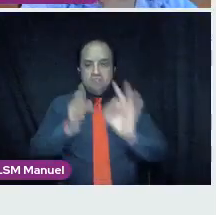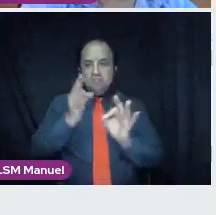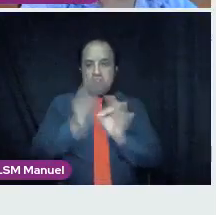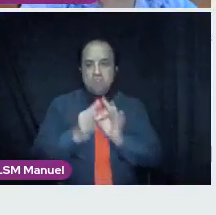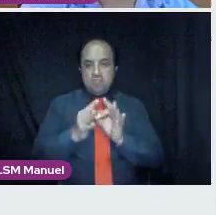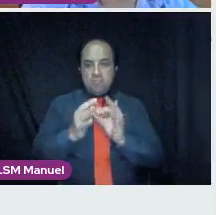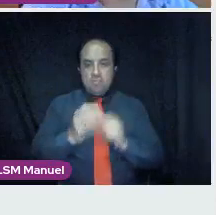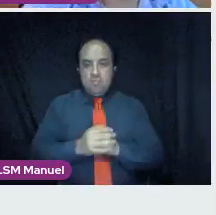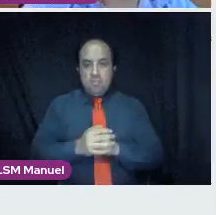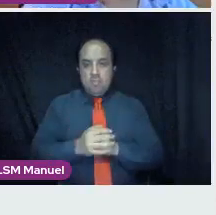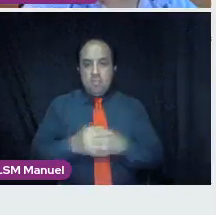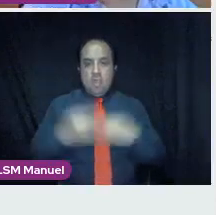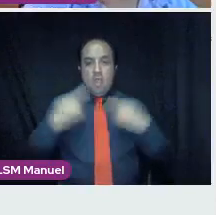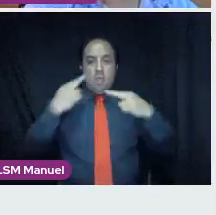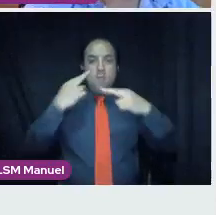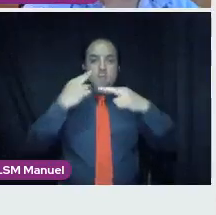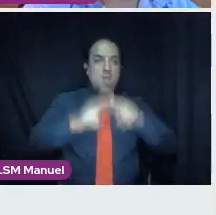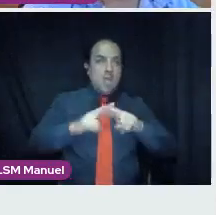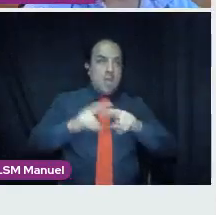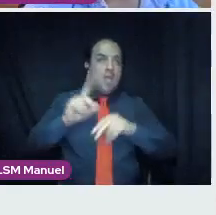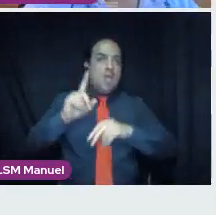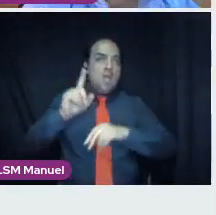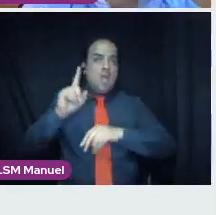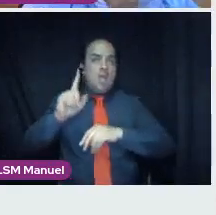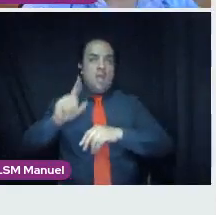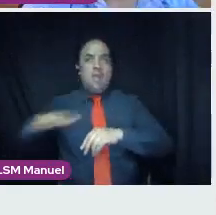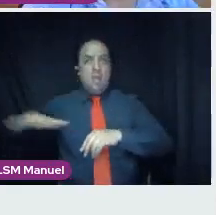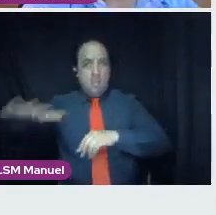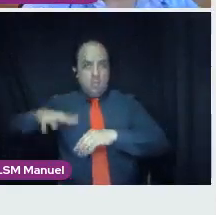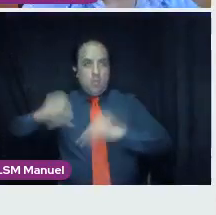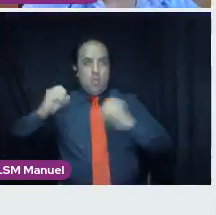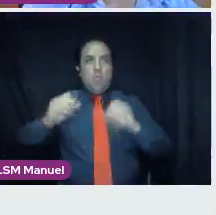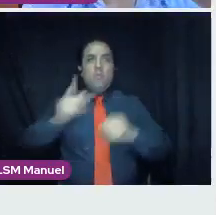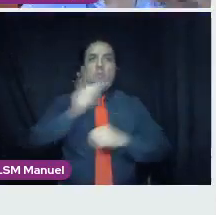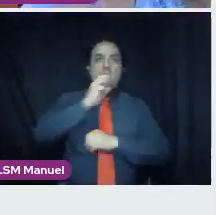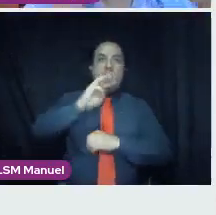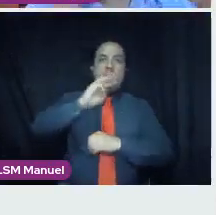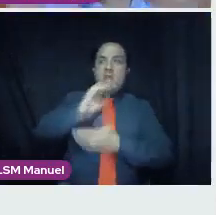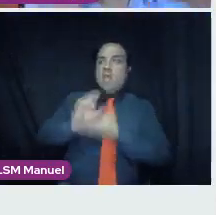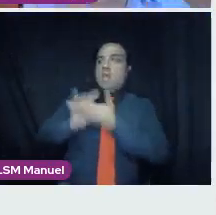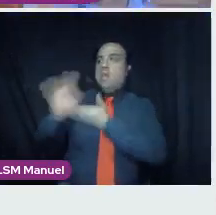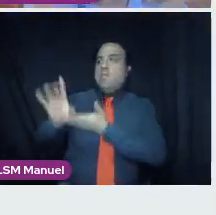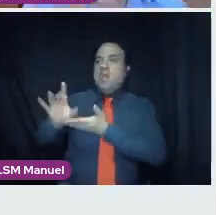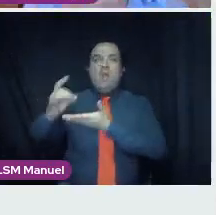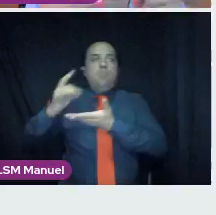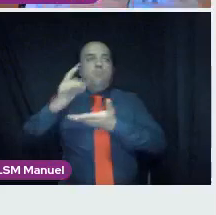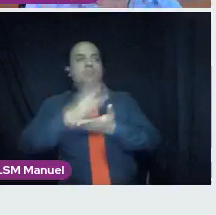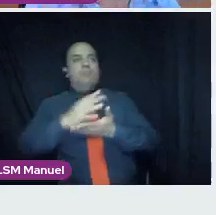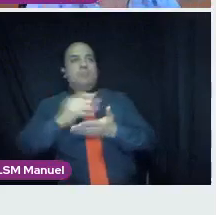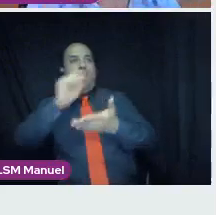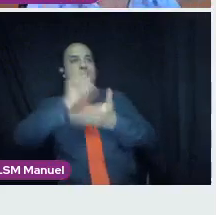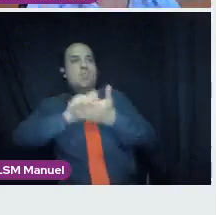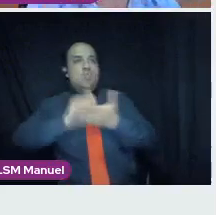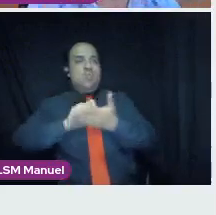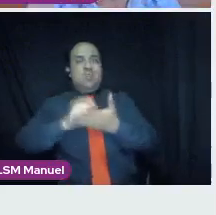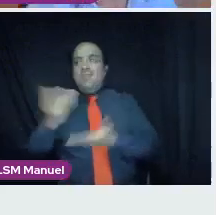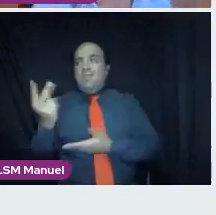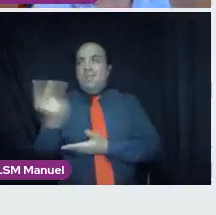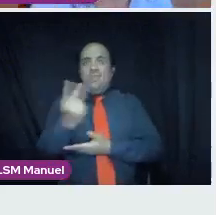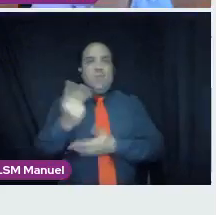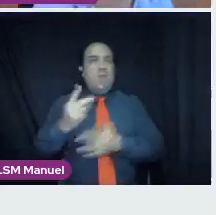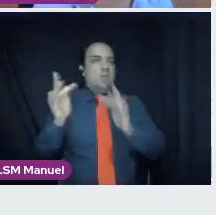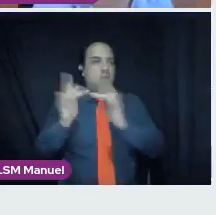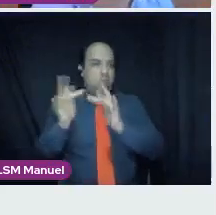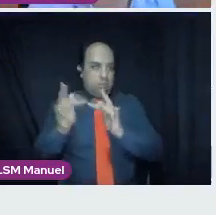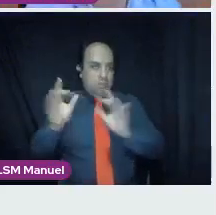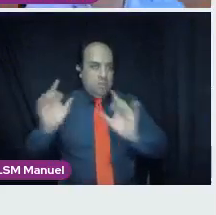los docentes o los padres manden notas en donde mutuamente haya esta conexión cuando